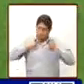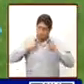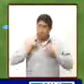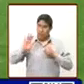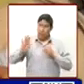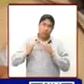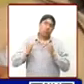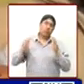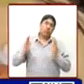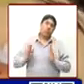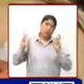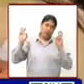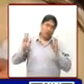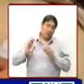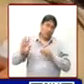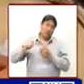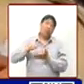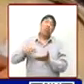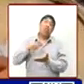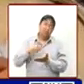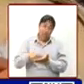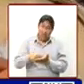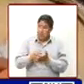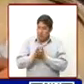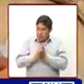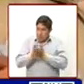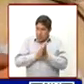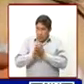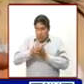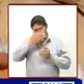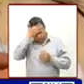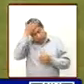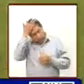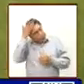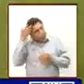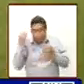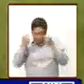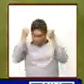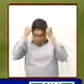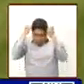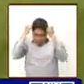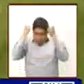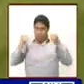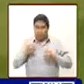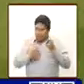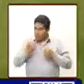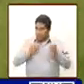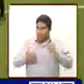digo, estamos preparándonos de la mejor manera para ese partido que va a ser muy difícil.